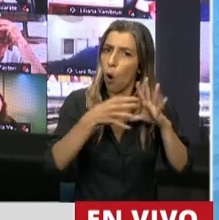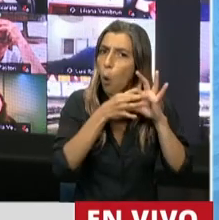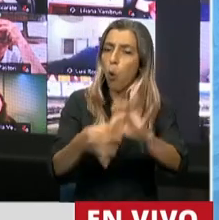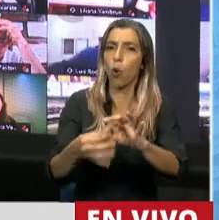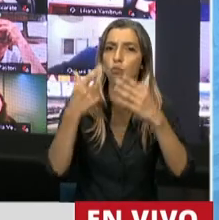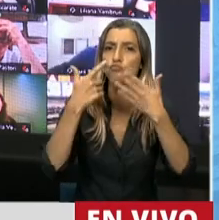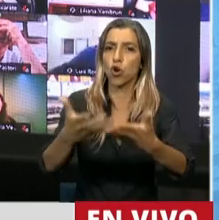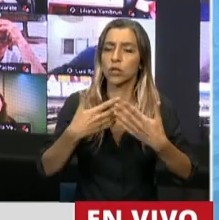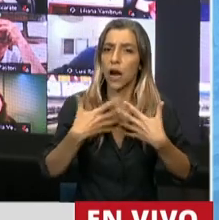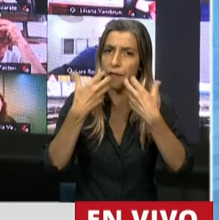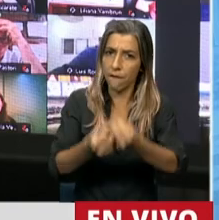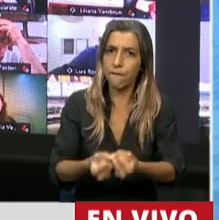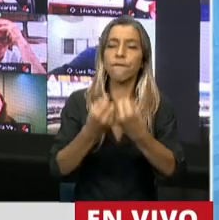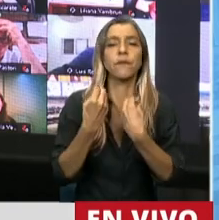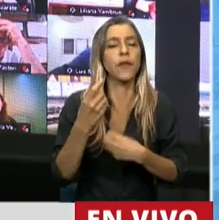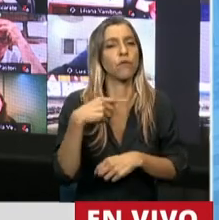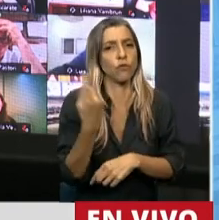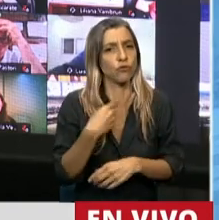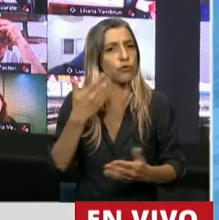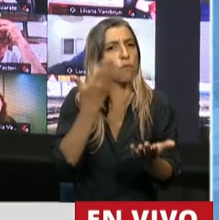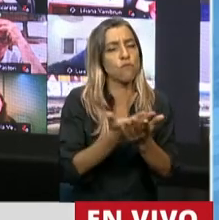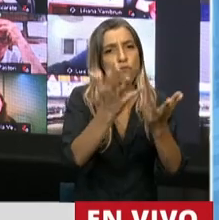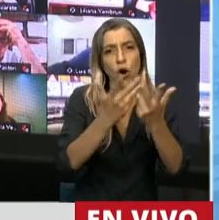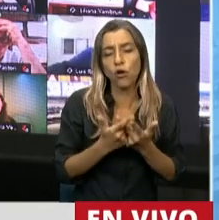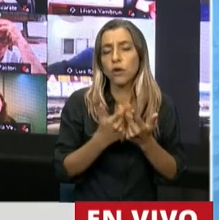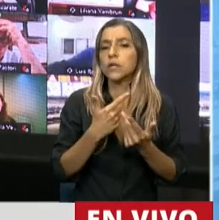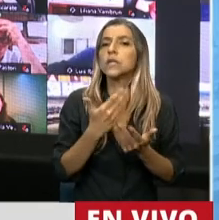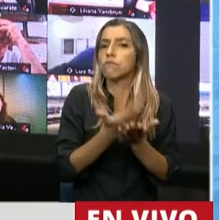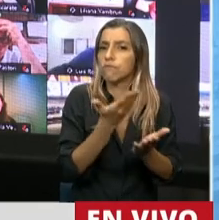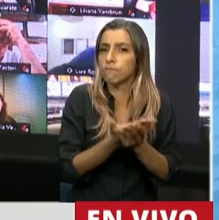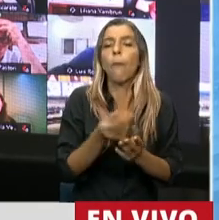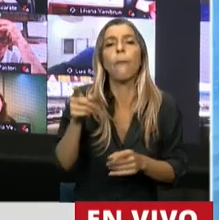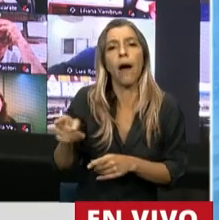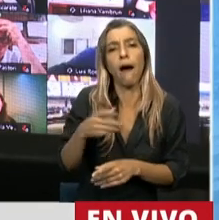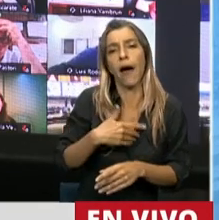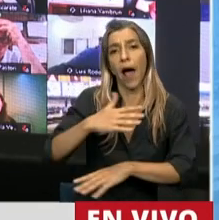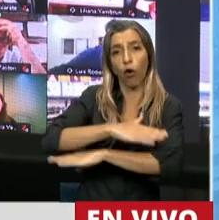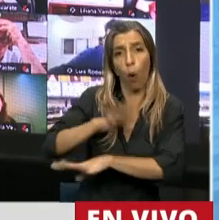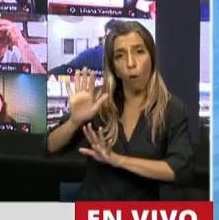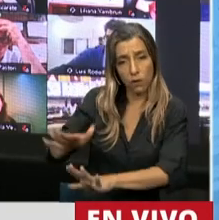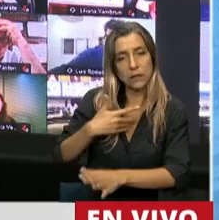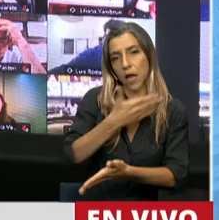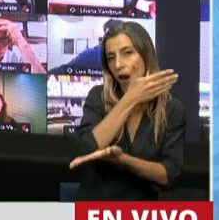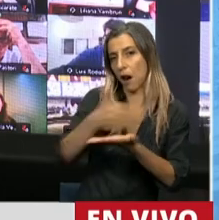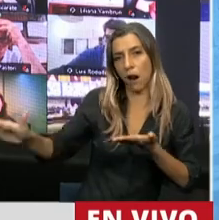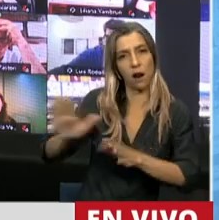también ya hemos ingresado un proyecto de resolución que repudia estas actitudes que